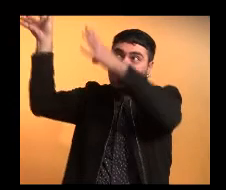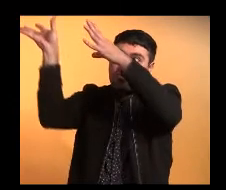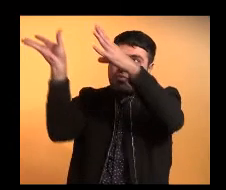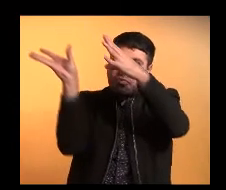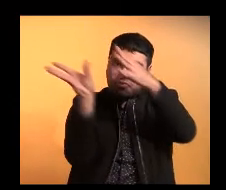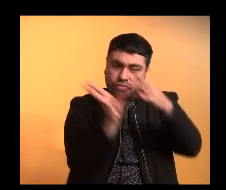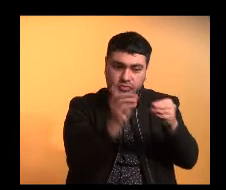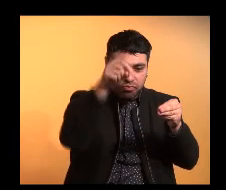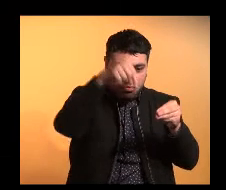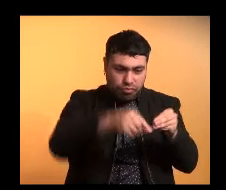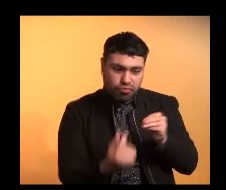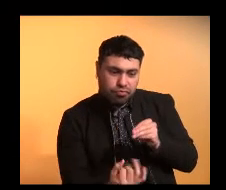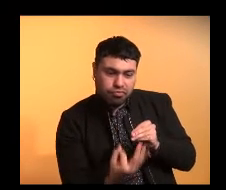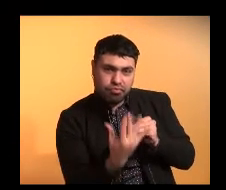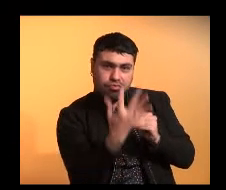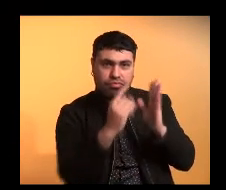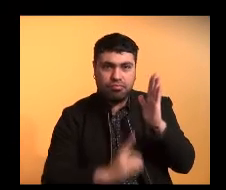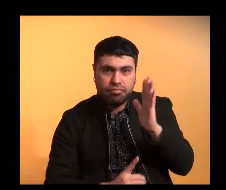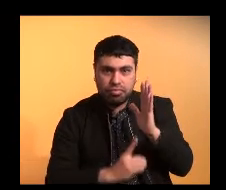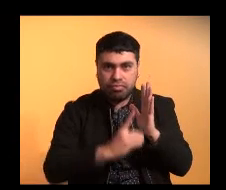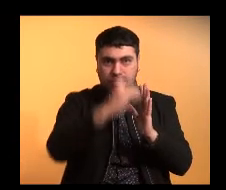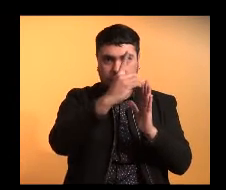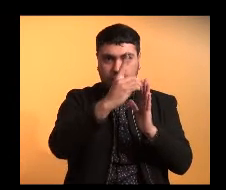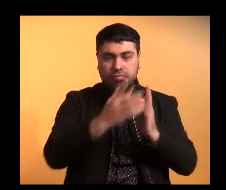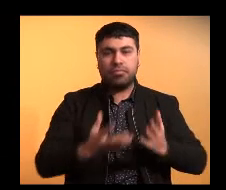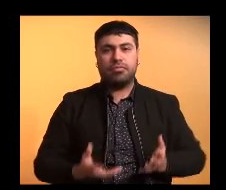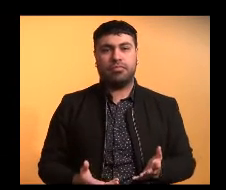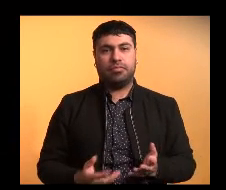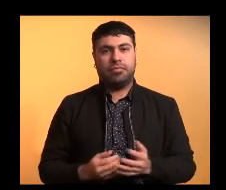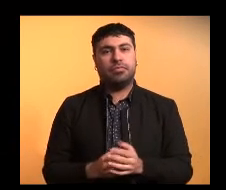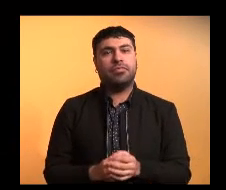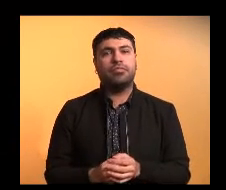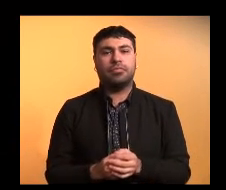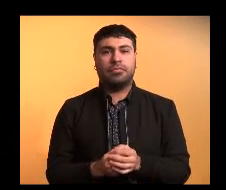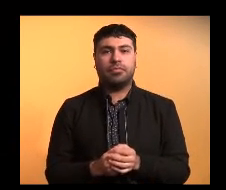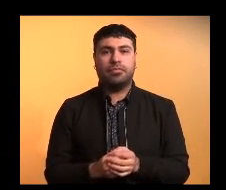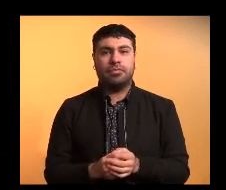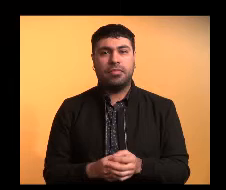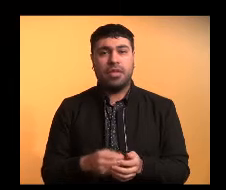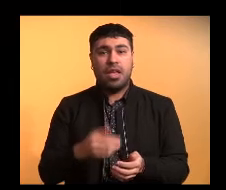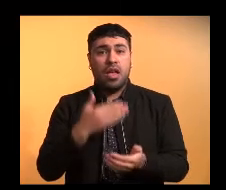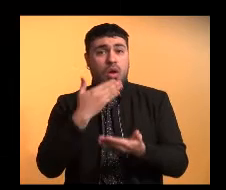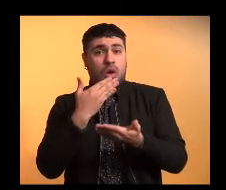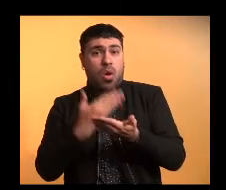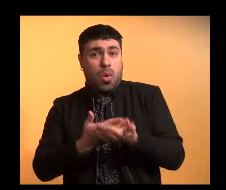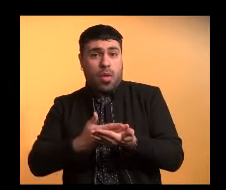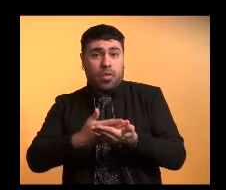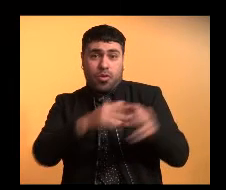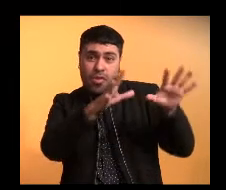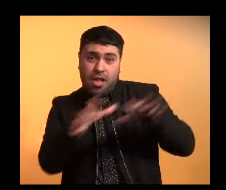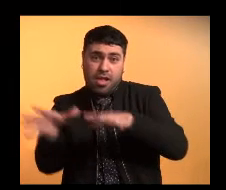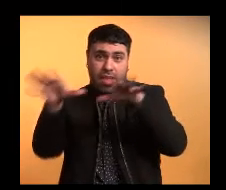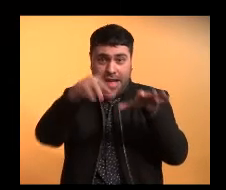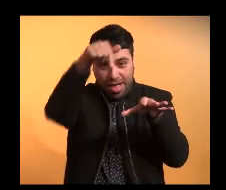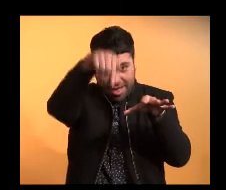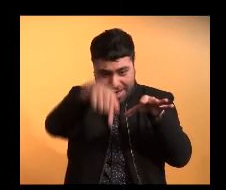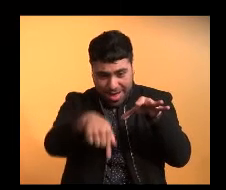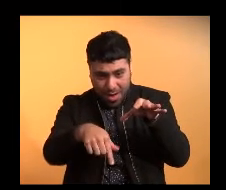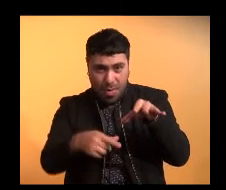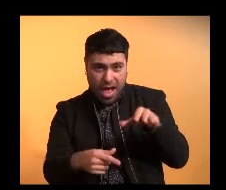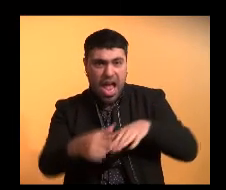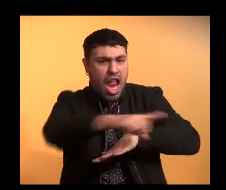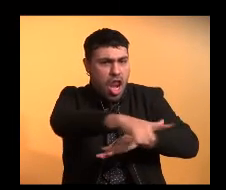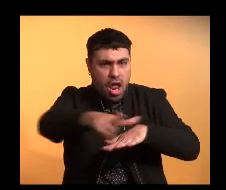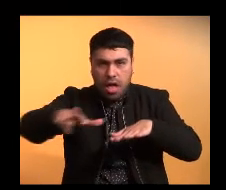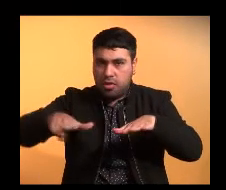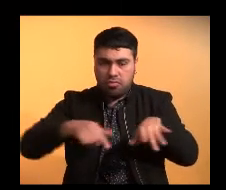son organismos autótrofos que se denominan. Viven usualmente en ambientes acuáticos, o sea, tenemos algas en lagos, en ríos